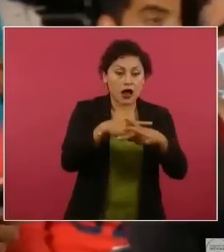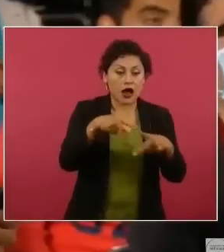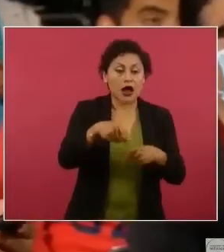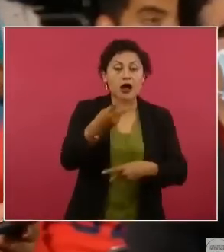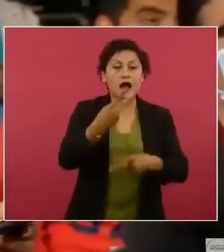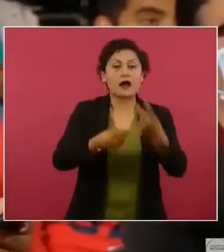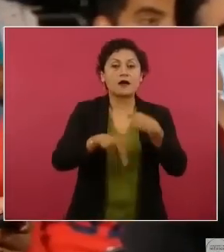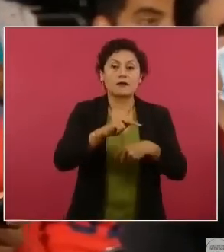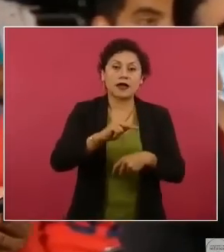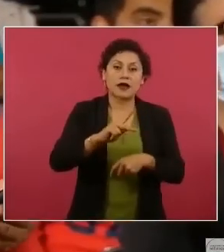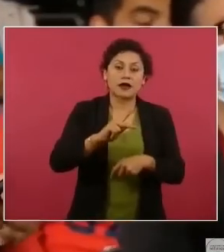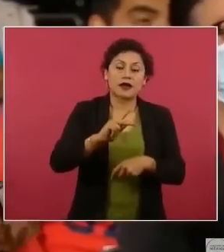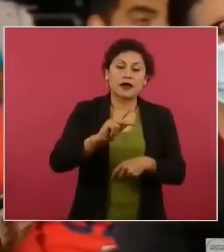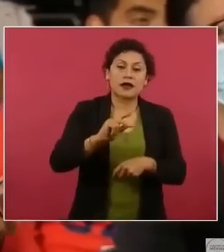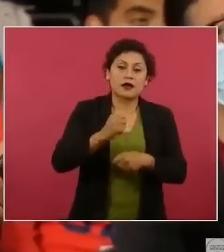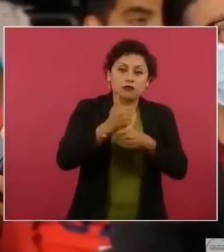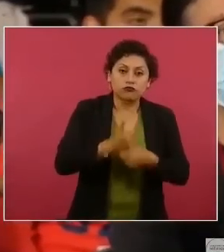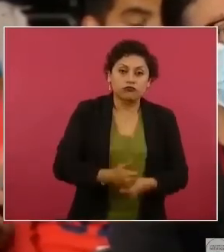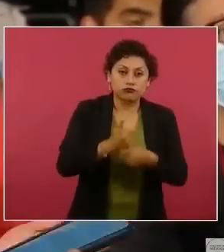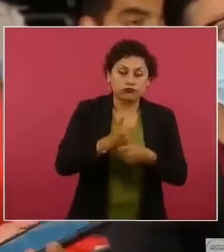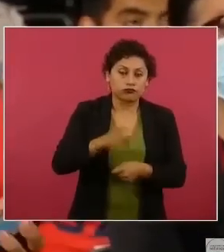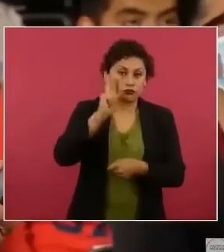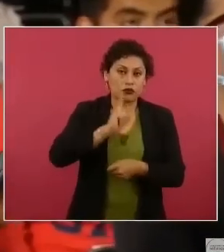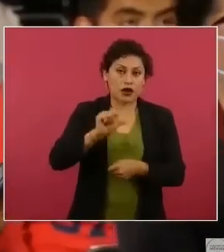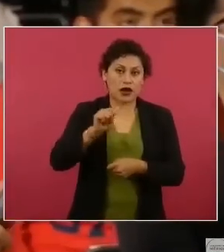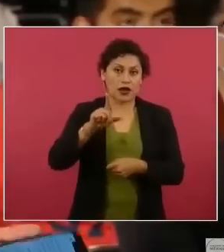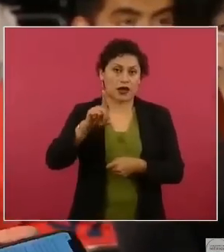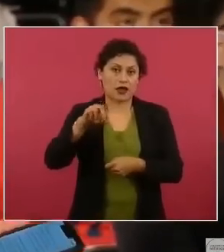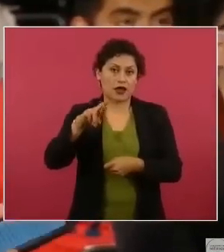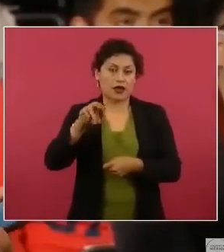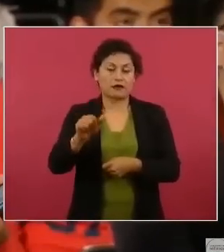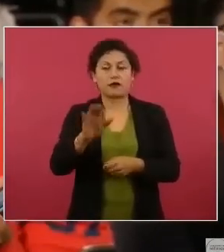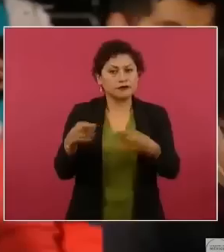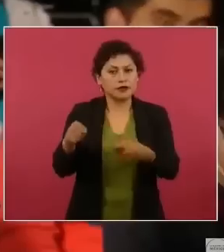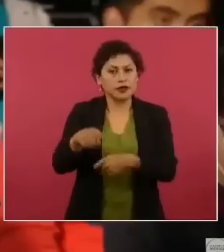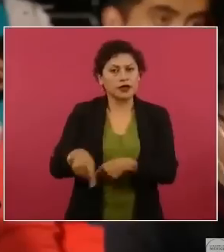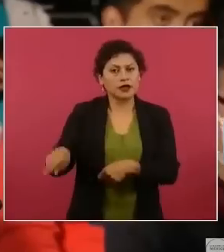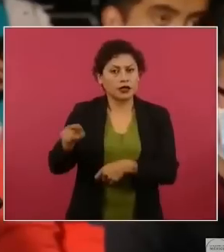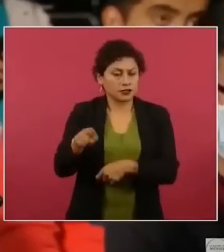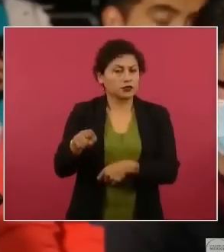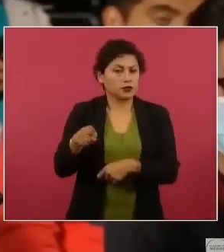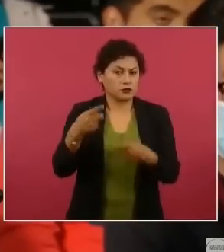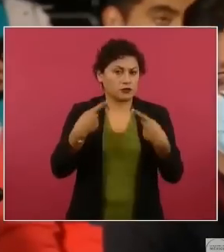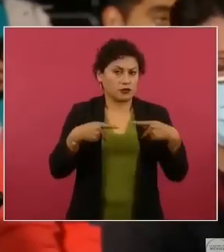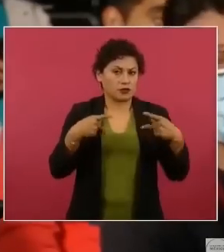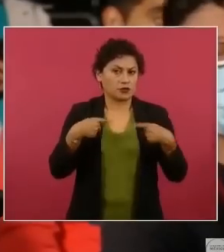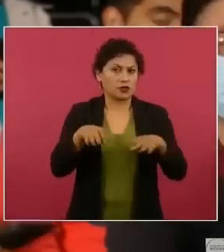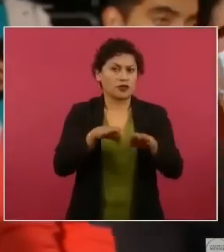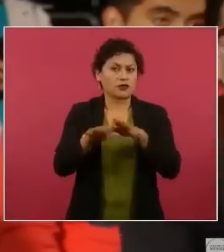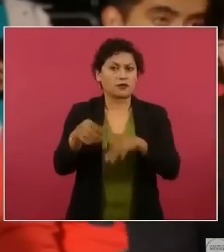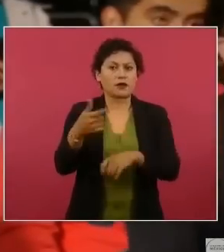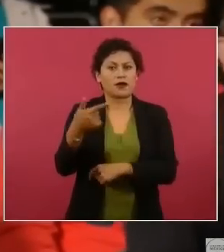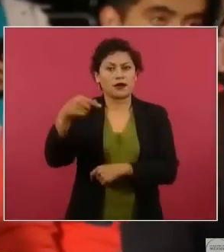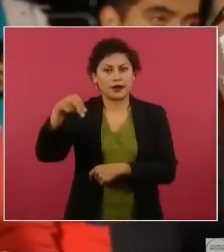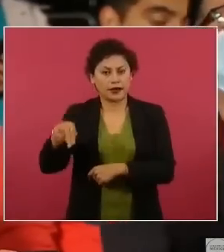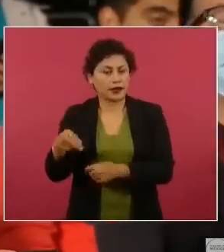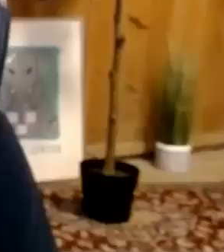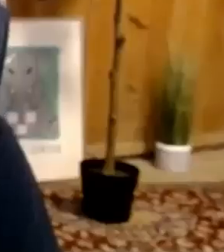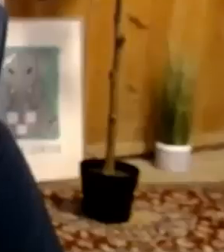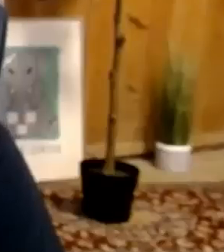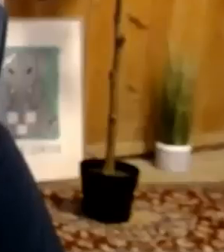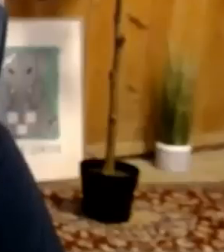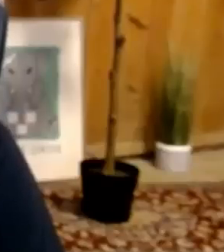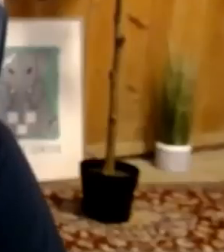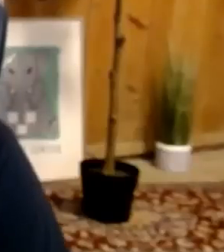que sean masoquistas y quieran seguir sufriendo con el PAN, pero que para eso existen los divorcios. Yo la verdad, como